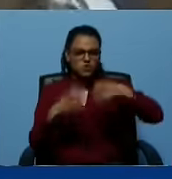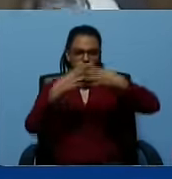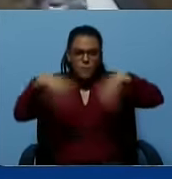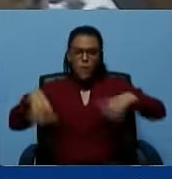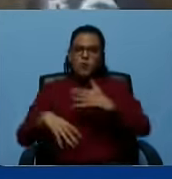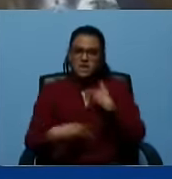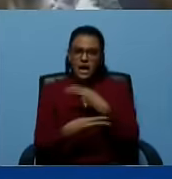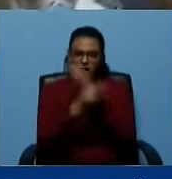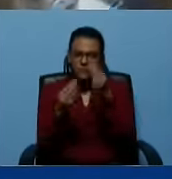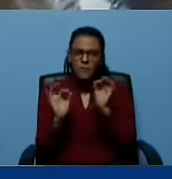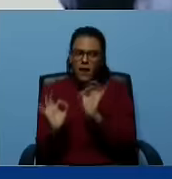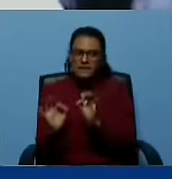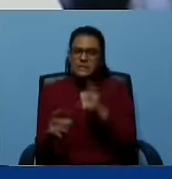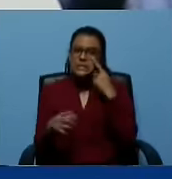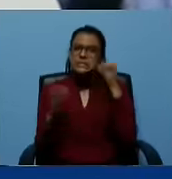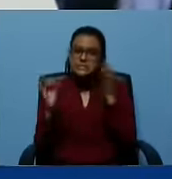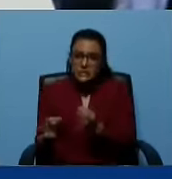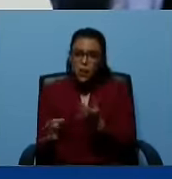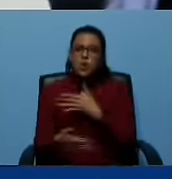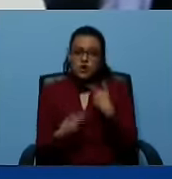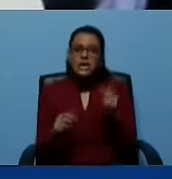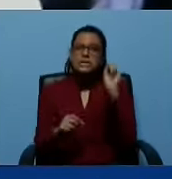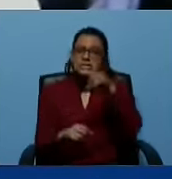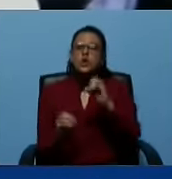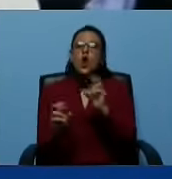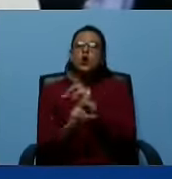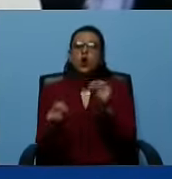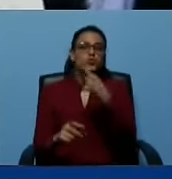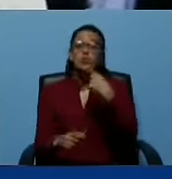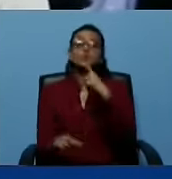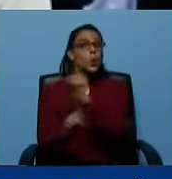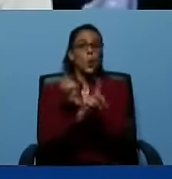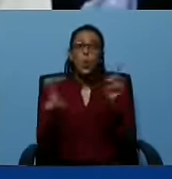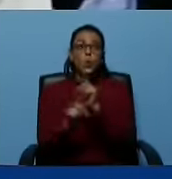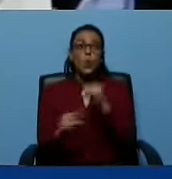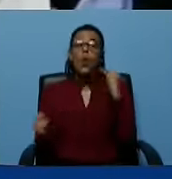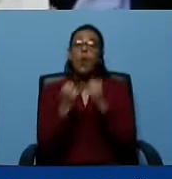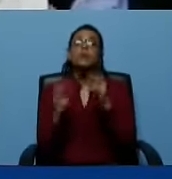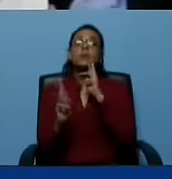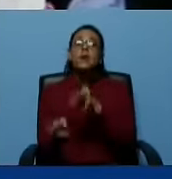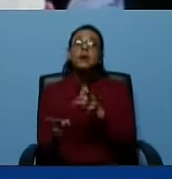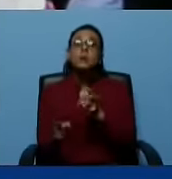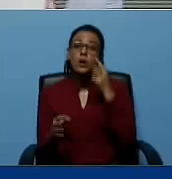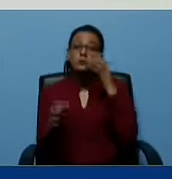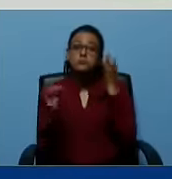¿Están seguros? Sí. ¿Segurísimo? Sí. ¿Última respuesta?